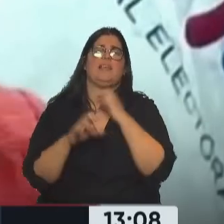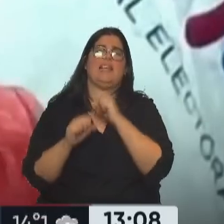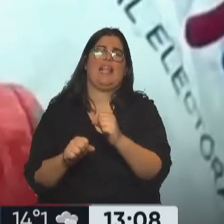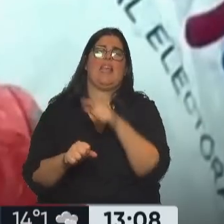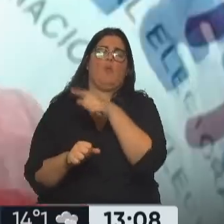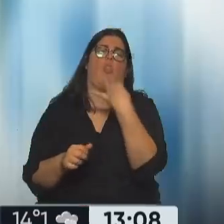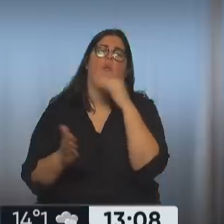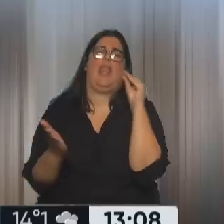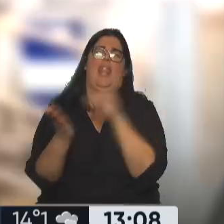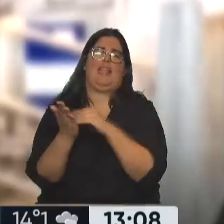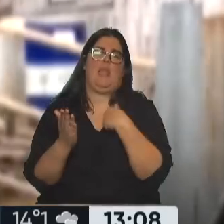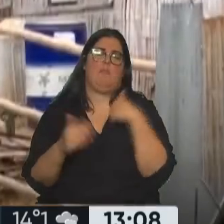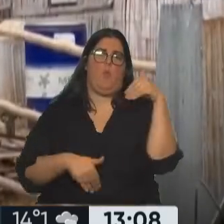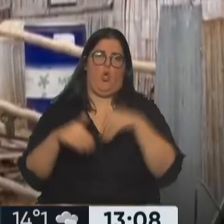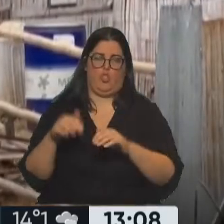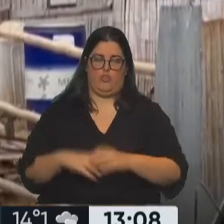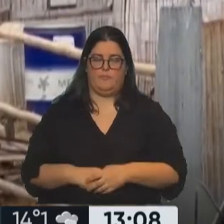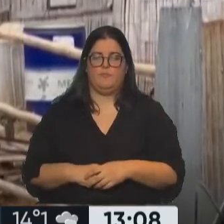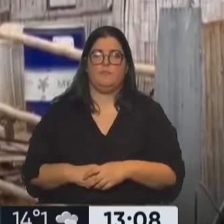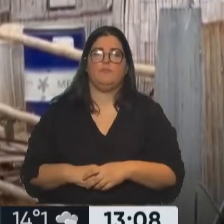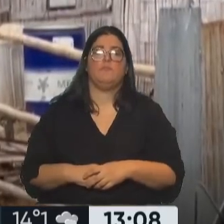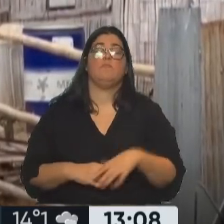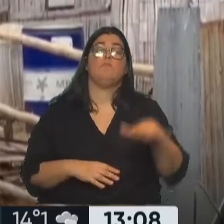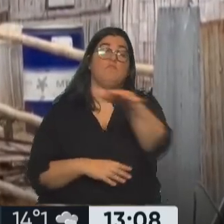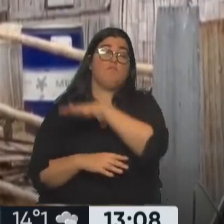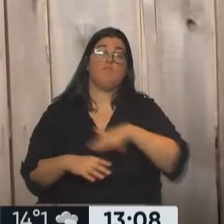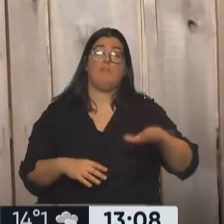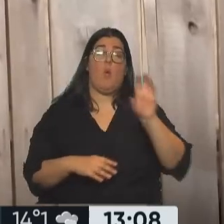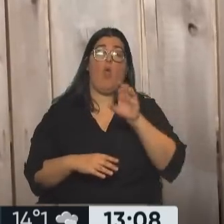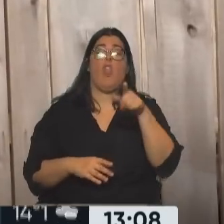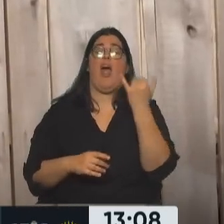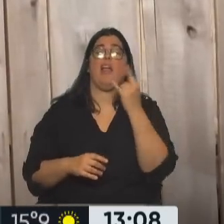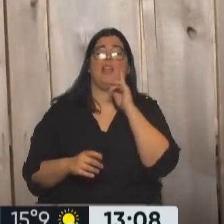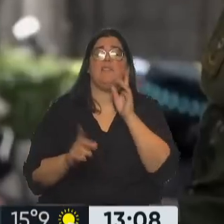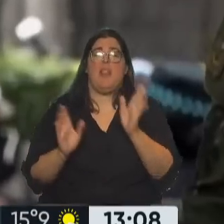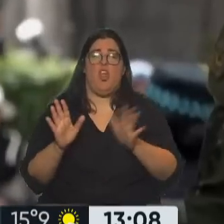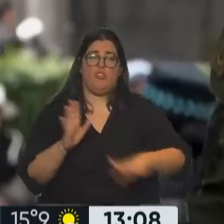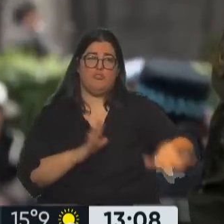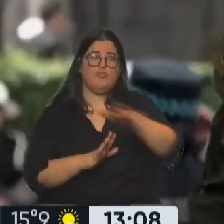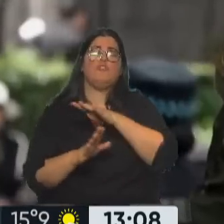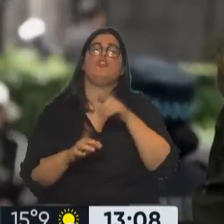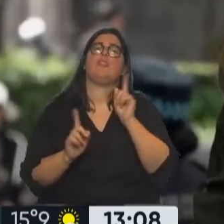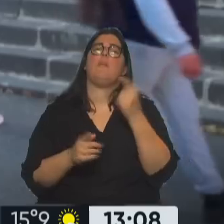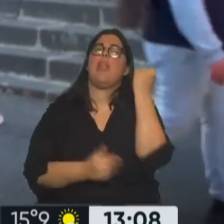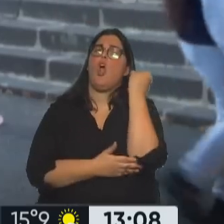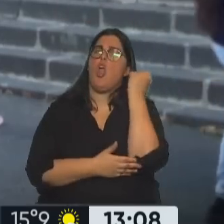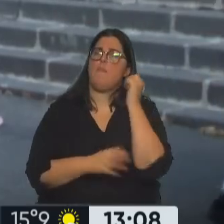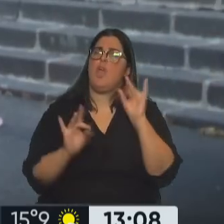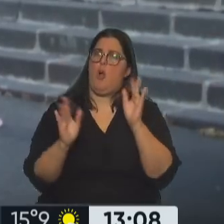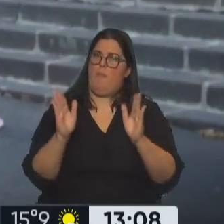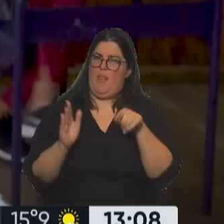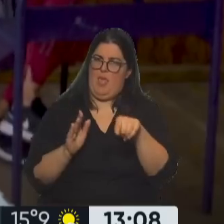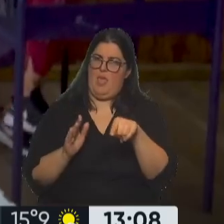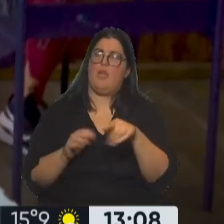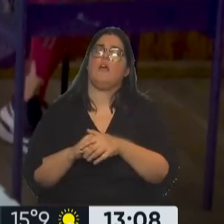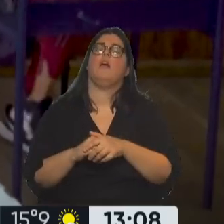sírvase registrar mi voto. Además de la inseguridad, Ecuador transita una etapa económica compleja. Va a las urnas